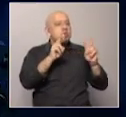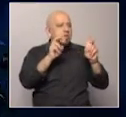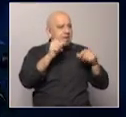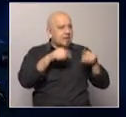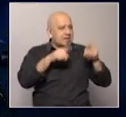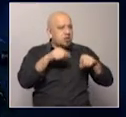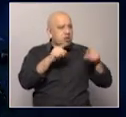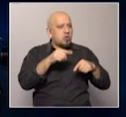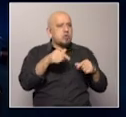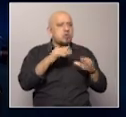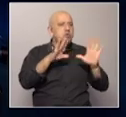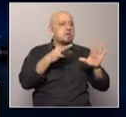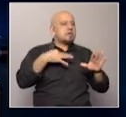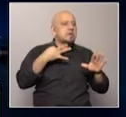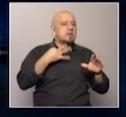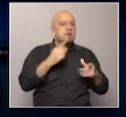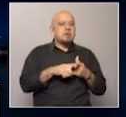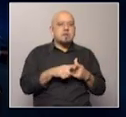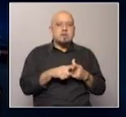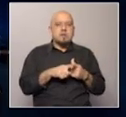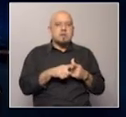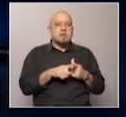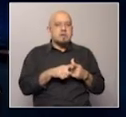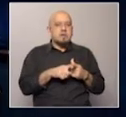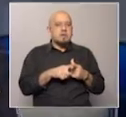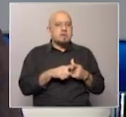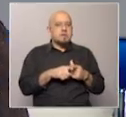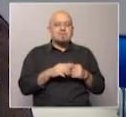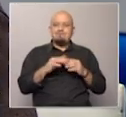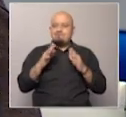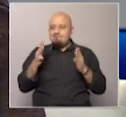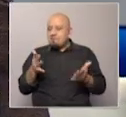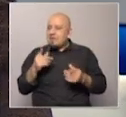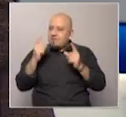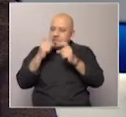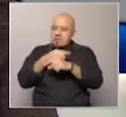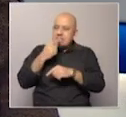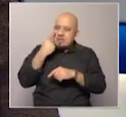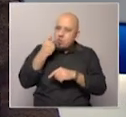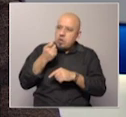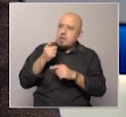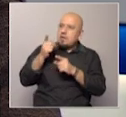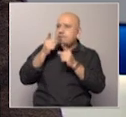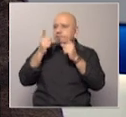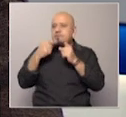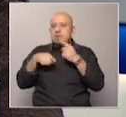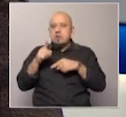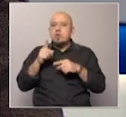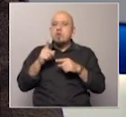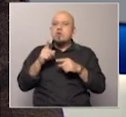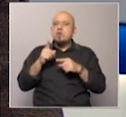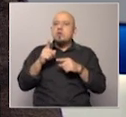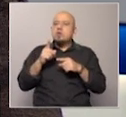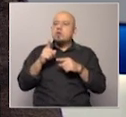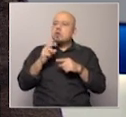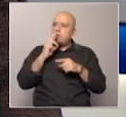departamentales de los últimos 10 años es difícil la medir eso pero puedo te puedo responder que sí